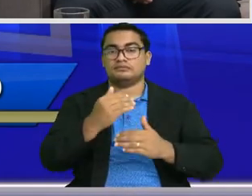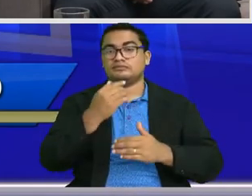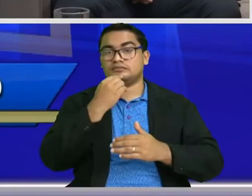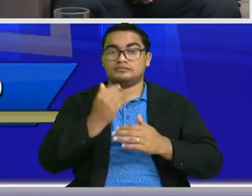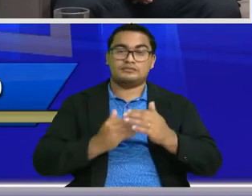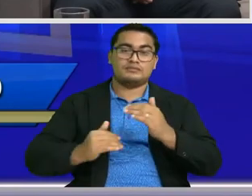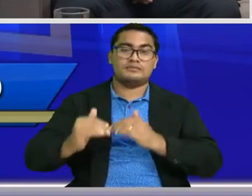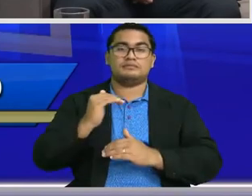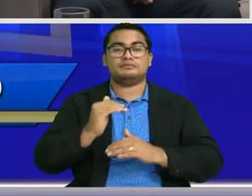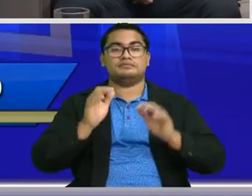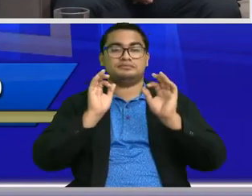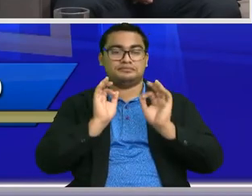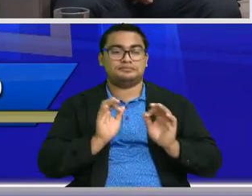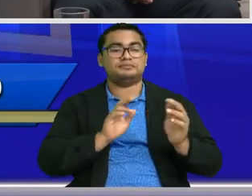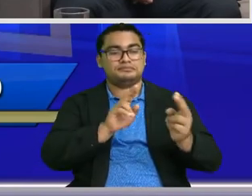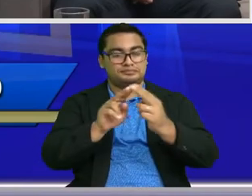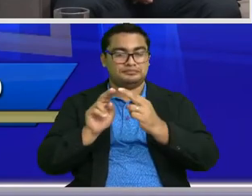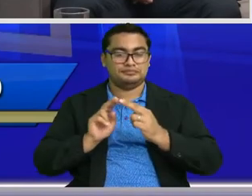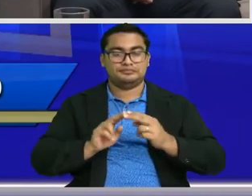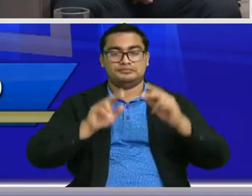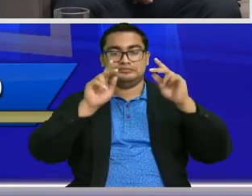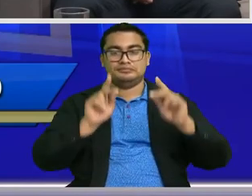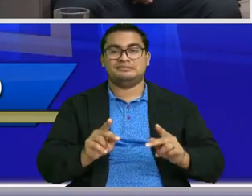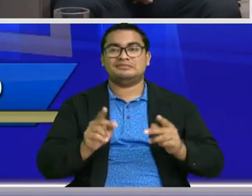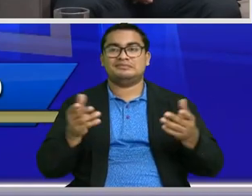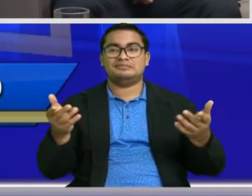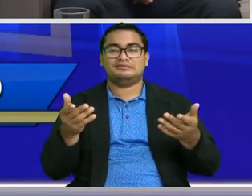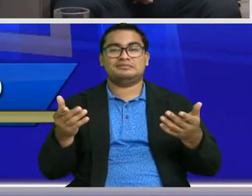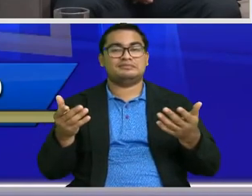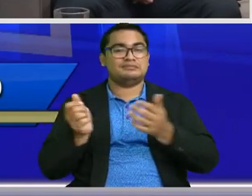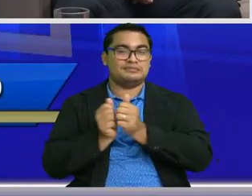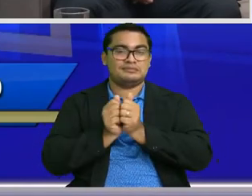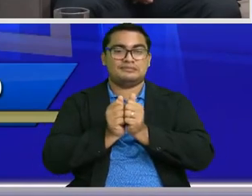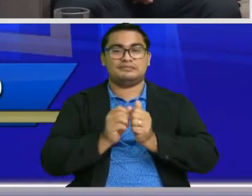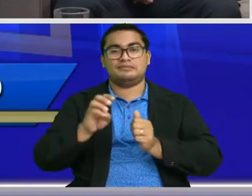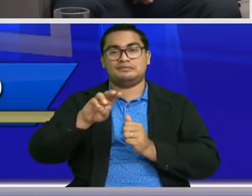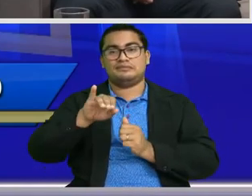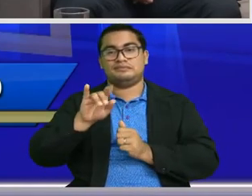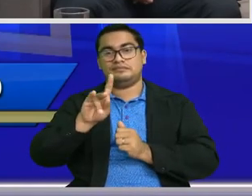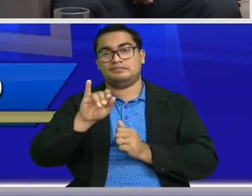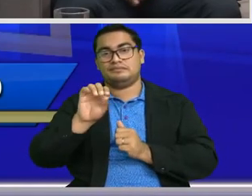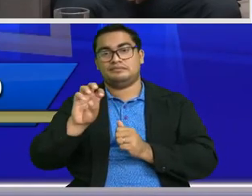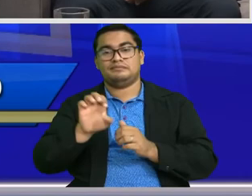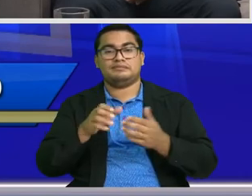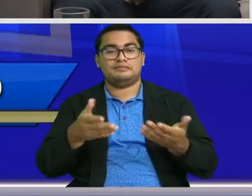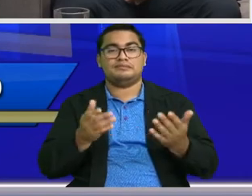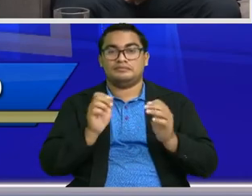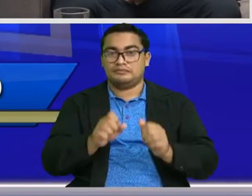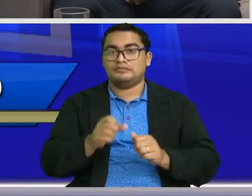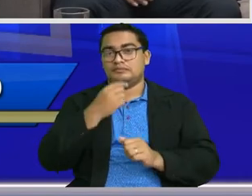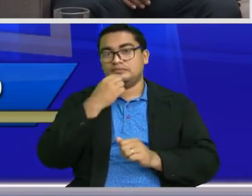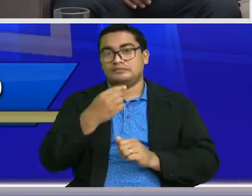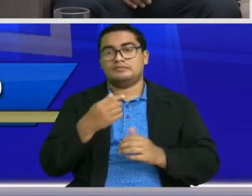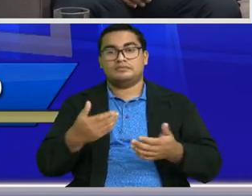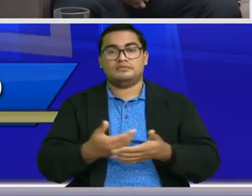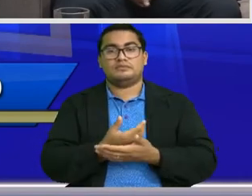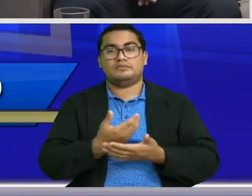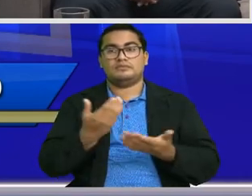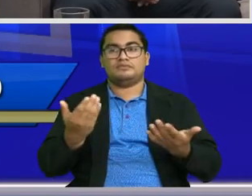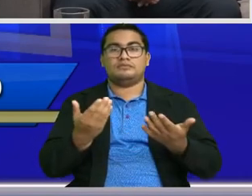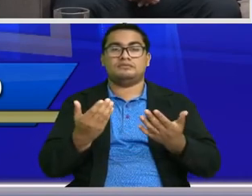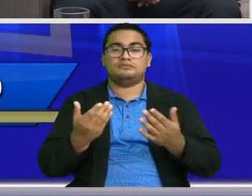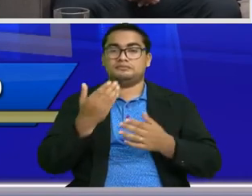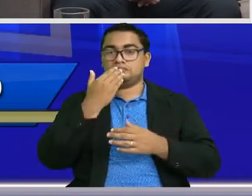más cercano en presencia directa con el acompañamiento de las MIPYMES para que podamos trascender y podamos marcar un sendero